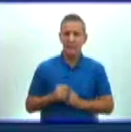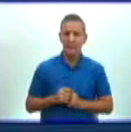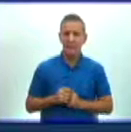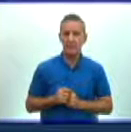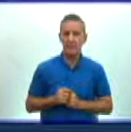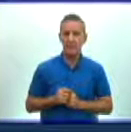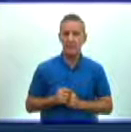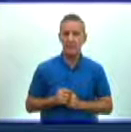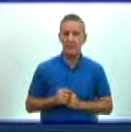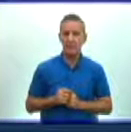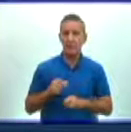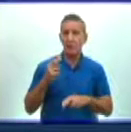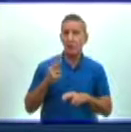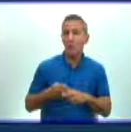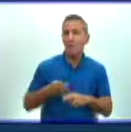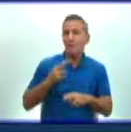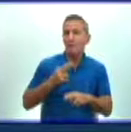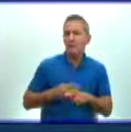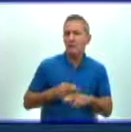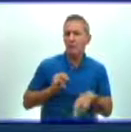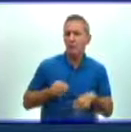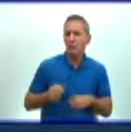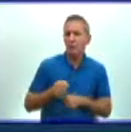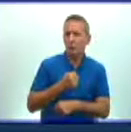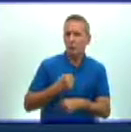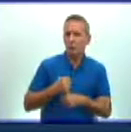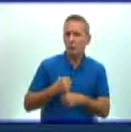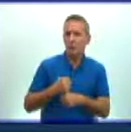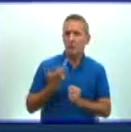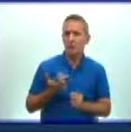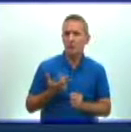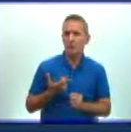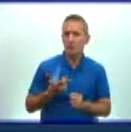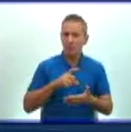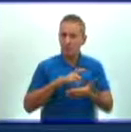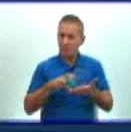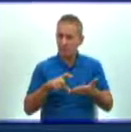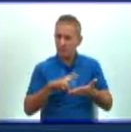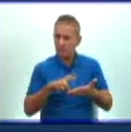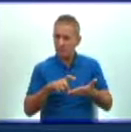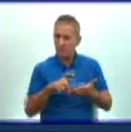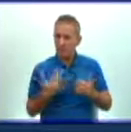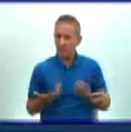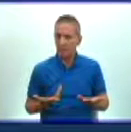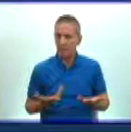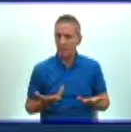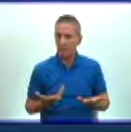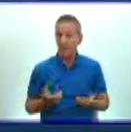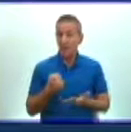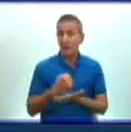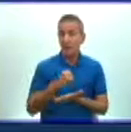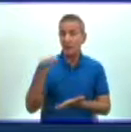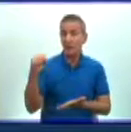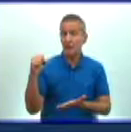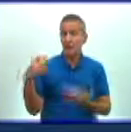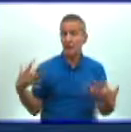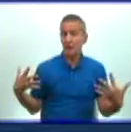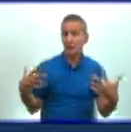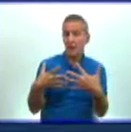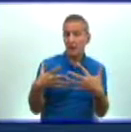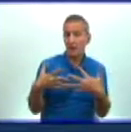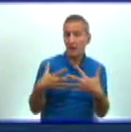¿Qué preposiciones utilizamos en el texto para lograr la